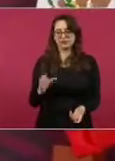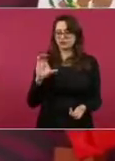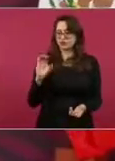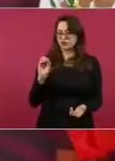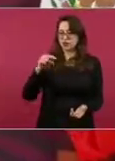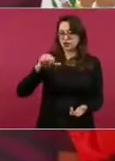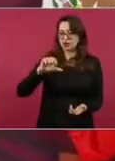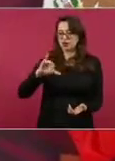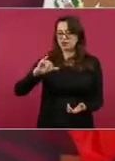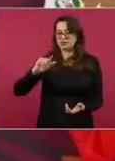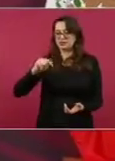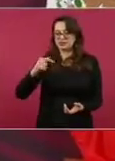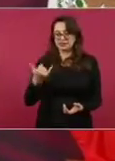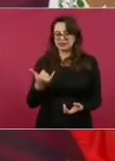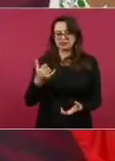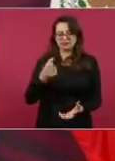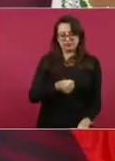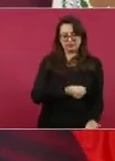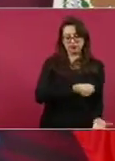subsidiando